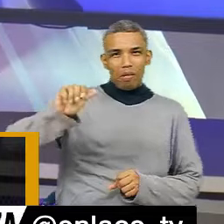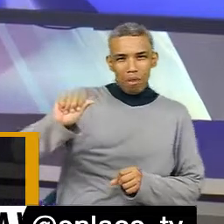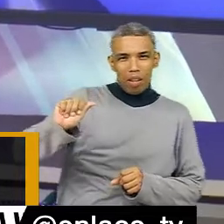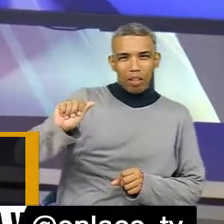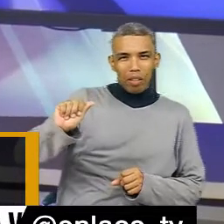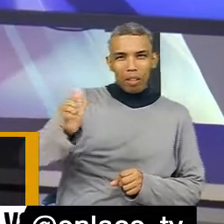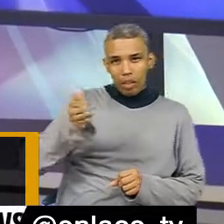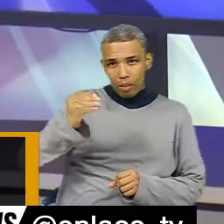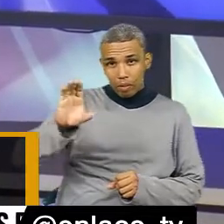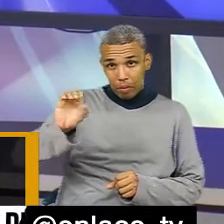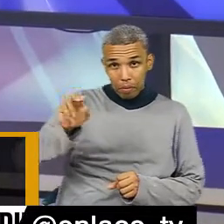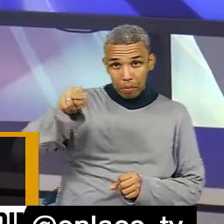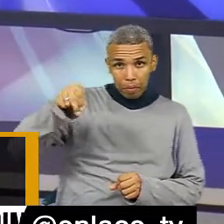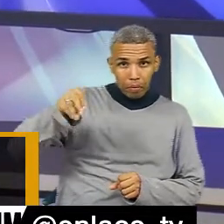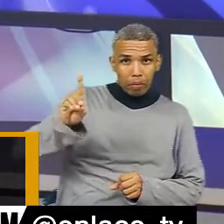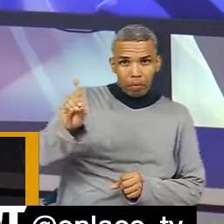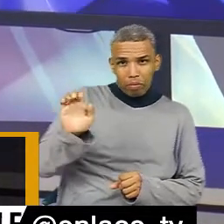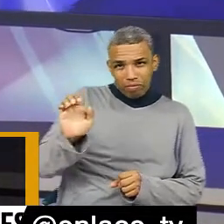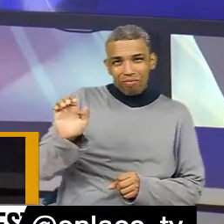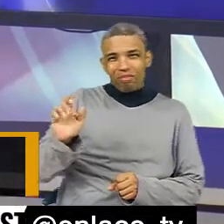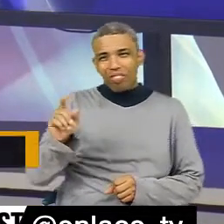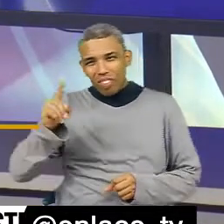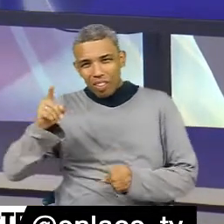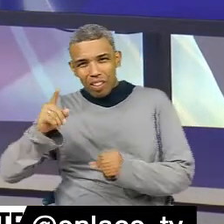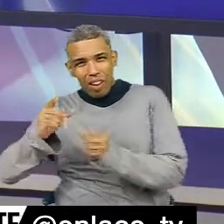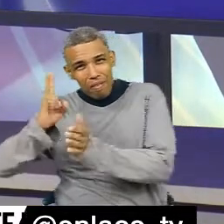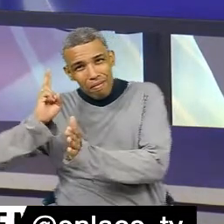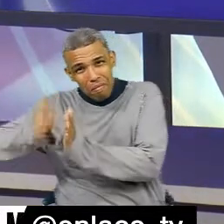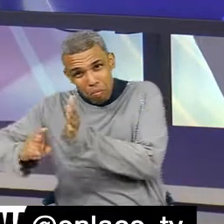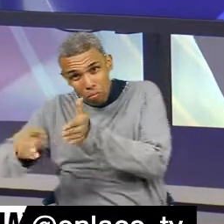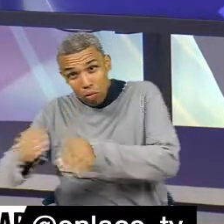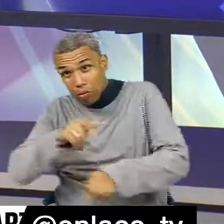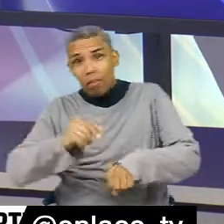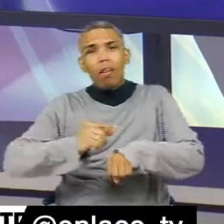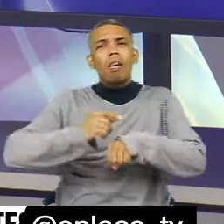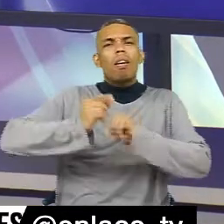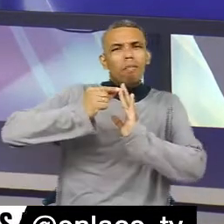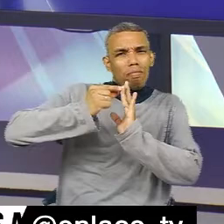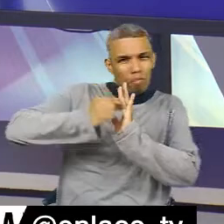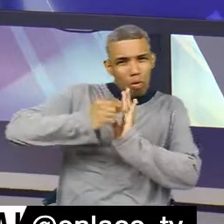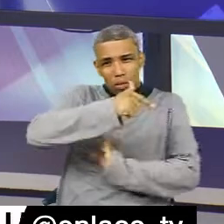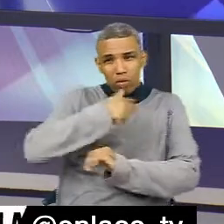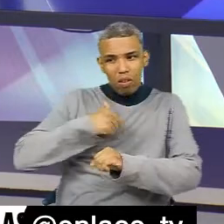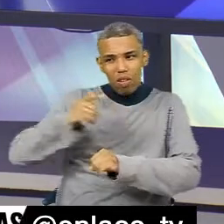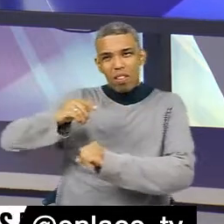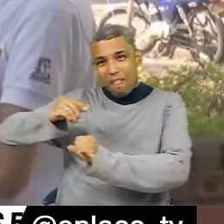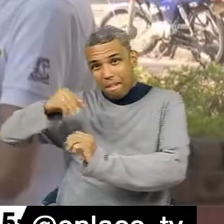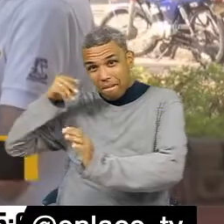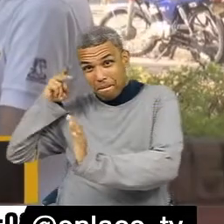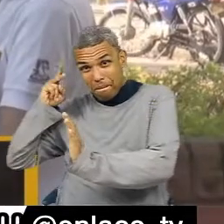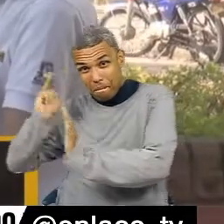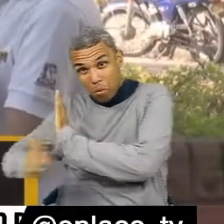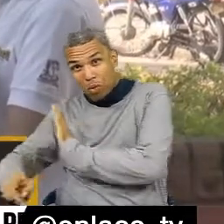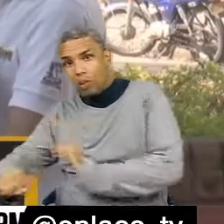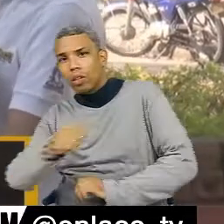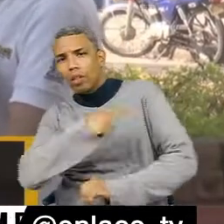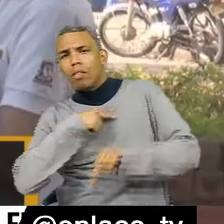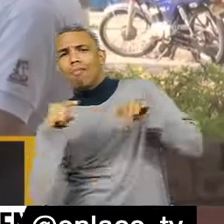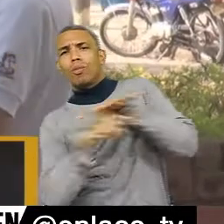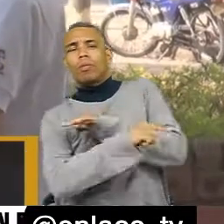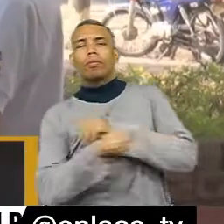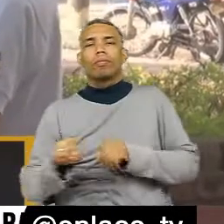Rafael. Familiares continúan pidiendo justicia ya que su agresor, quien fuera su pareja sentimental, se encuentra prófugo. Don Pablo Emilio Conde